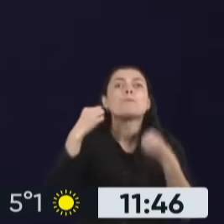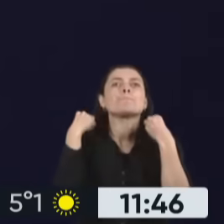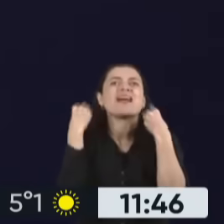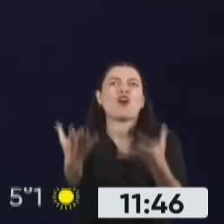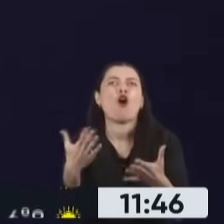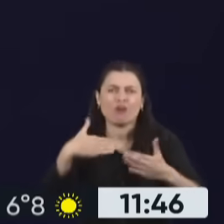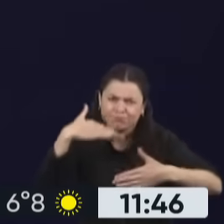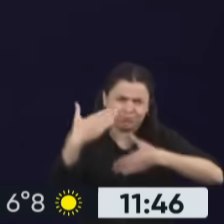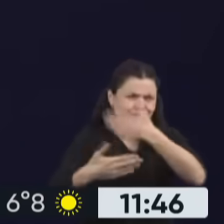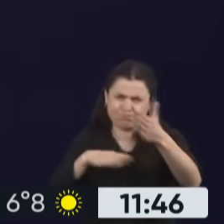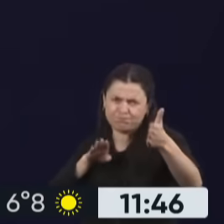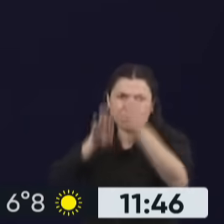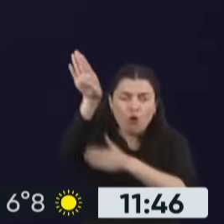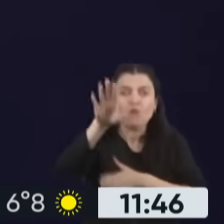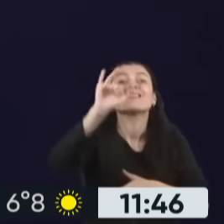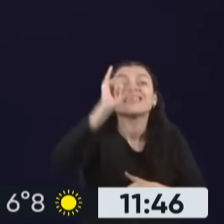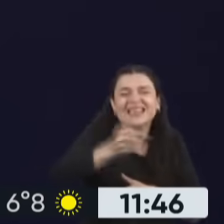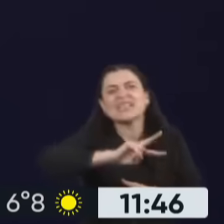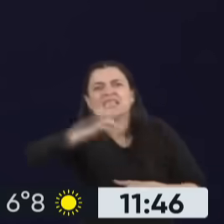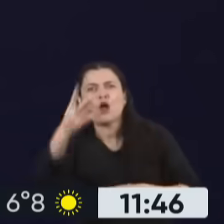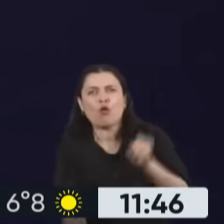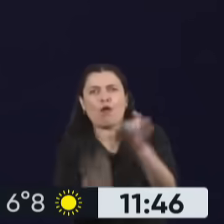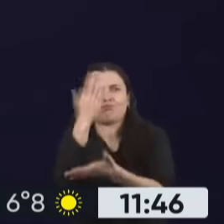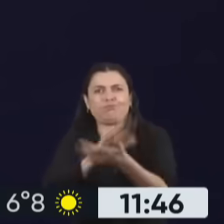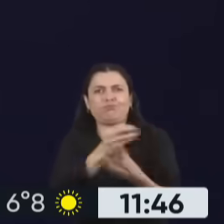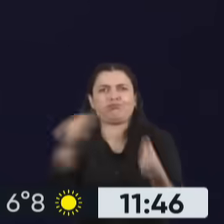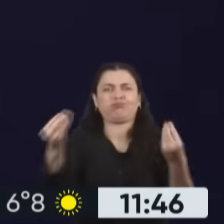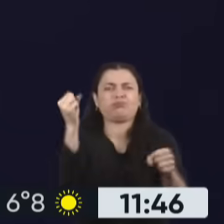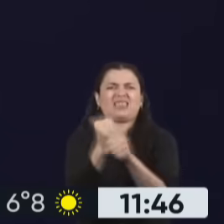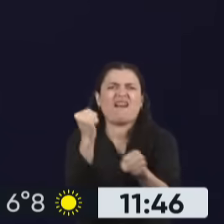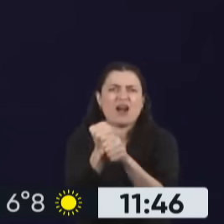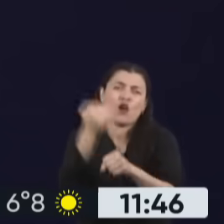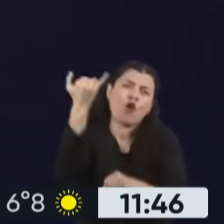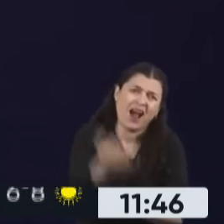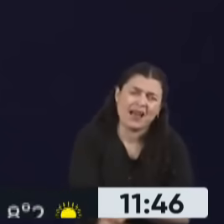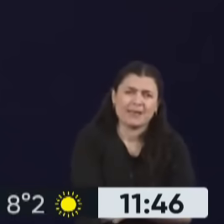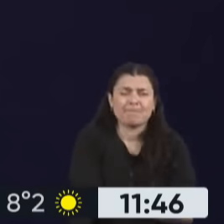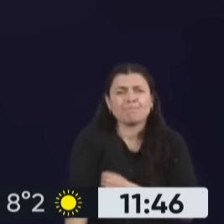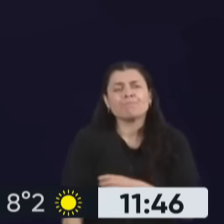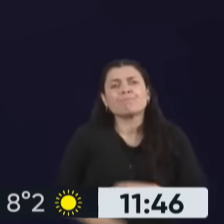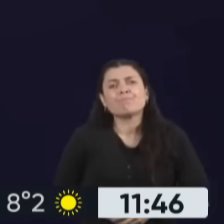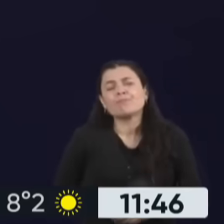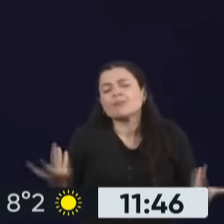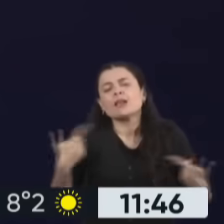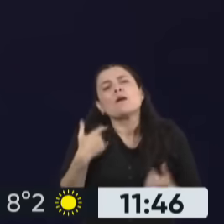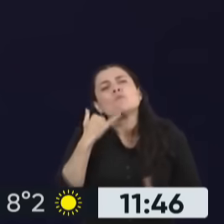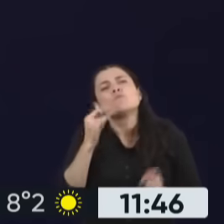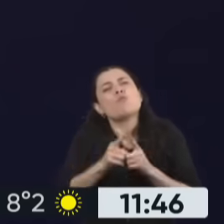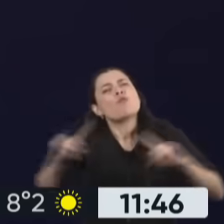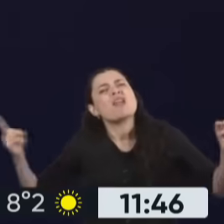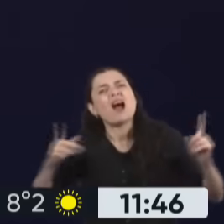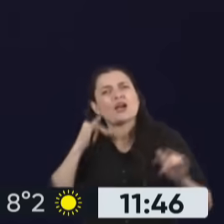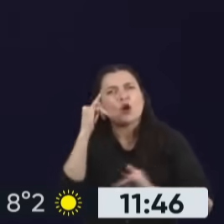razones, que vos siempre me das la oportunidad de expresarme en algunos temas con mayor detalle, pero no te voy a aburrir.